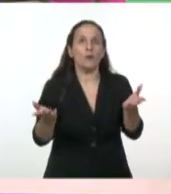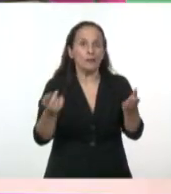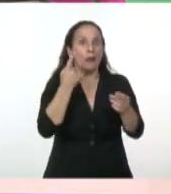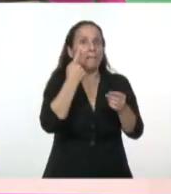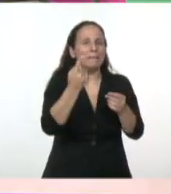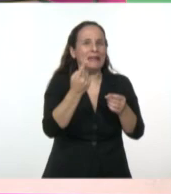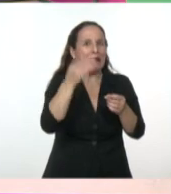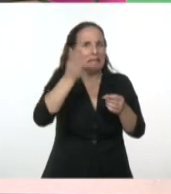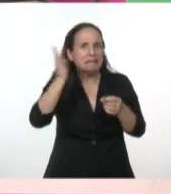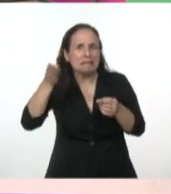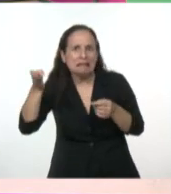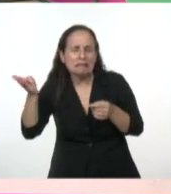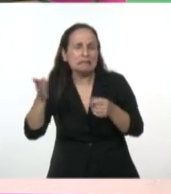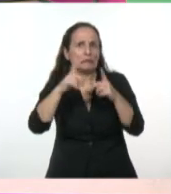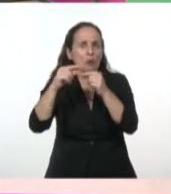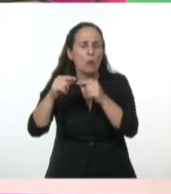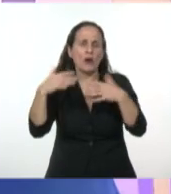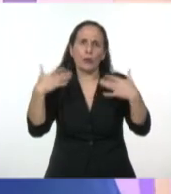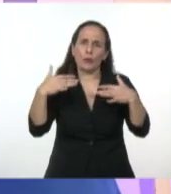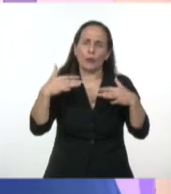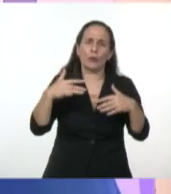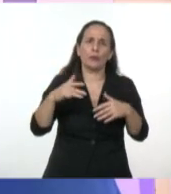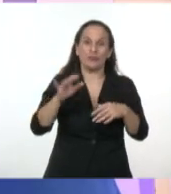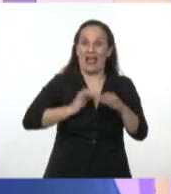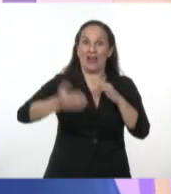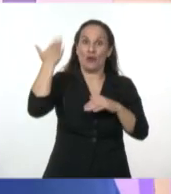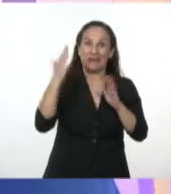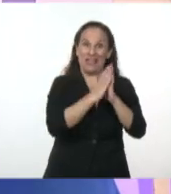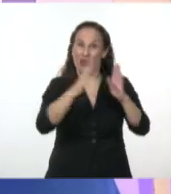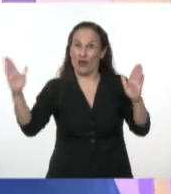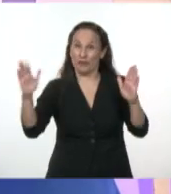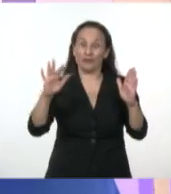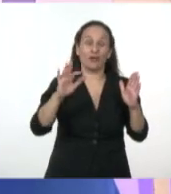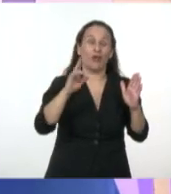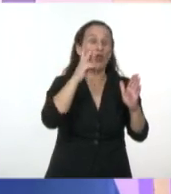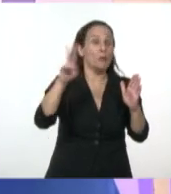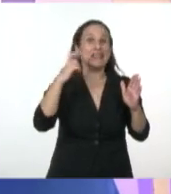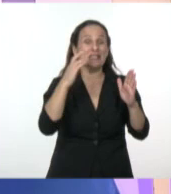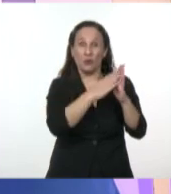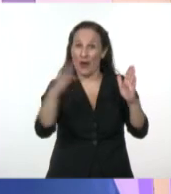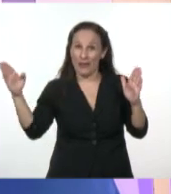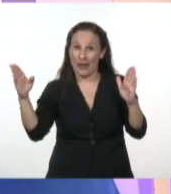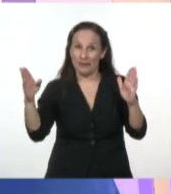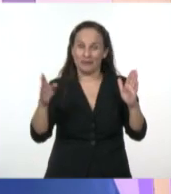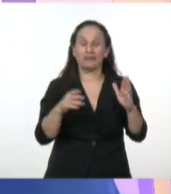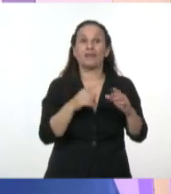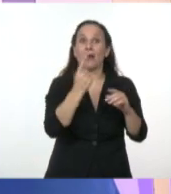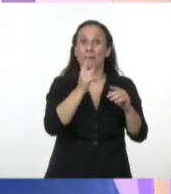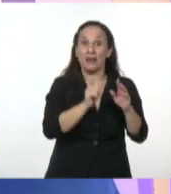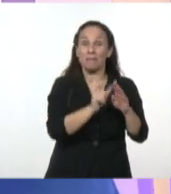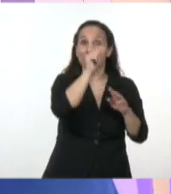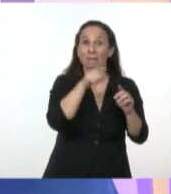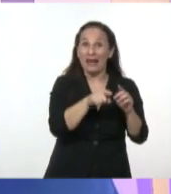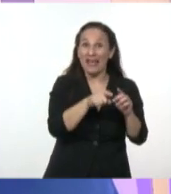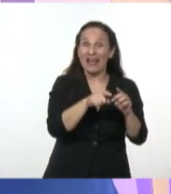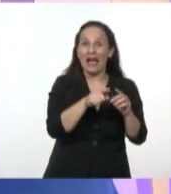unas cifras que corresponden al periodo del año pasado, todo 2019. Empezamos con la primera, que nos